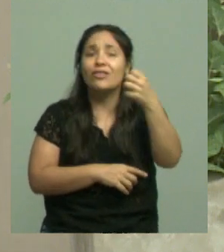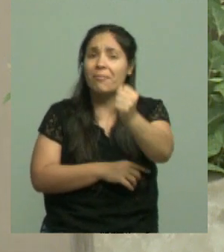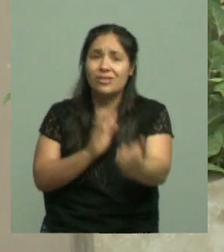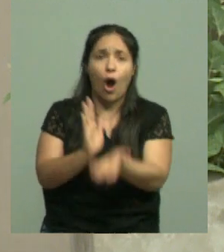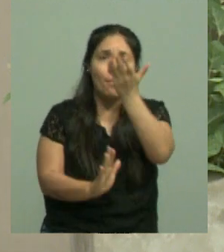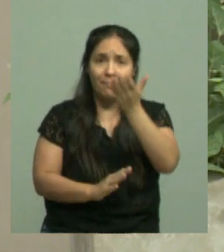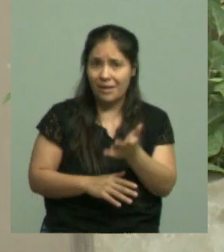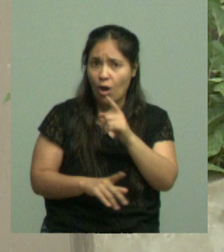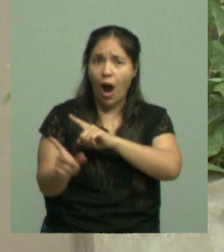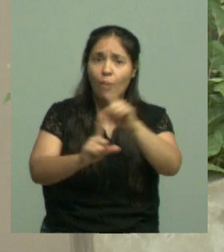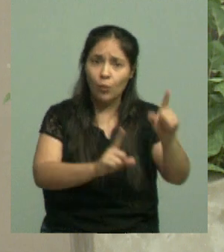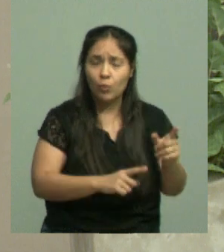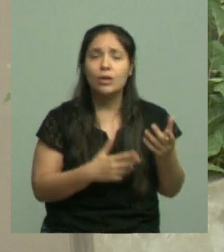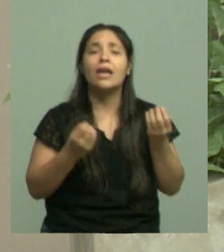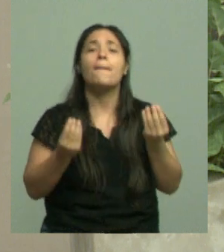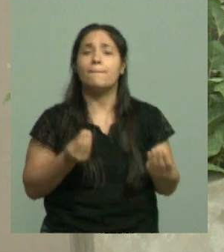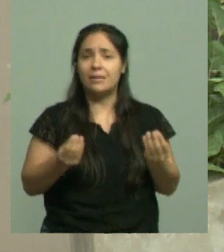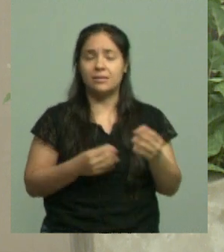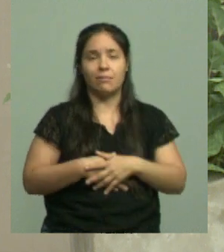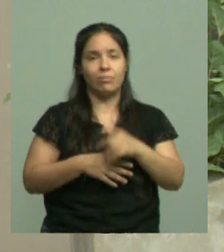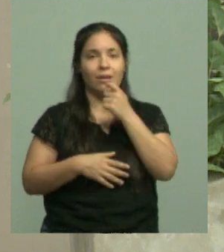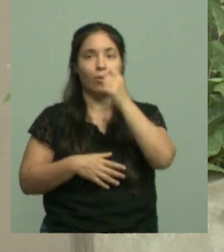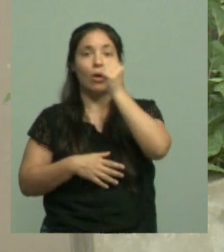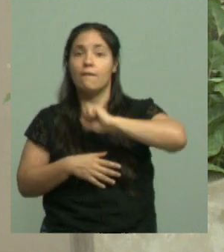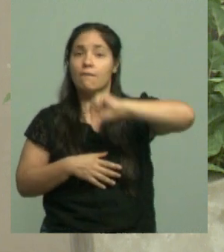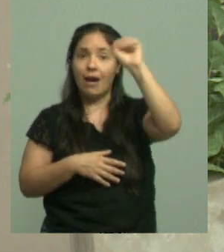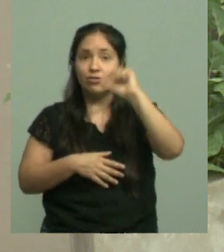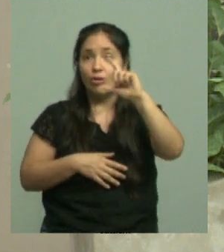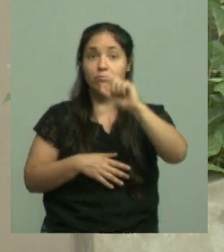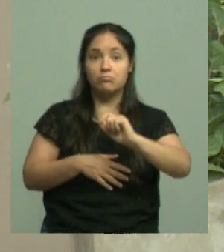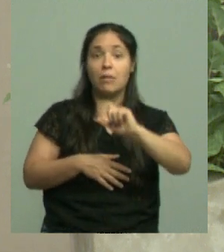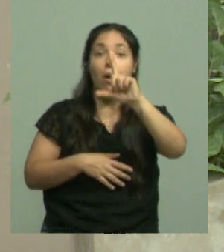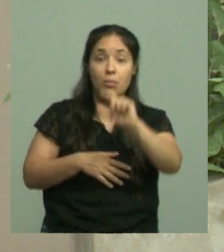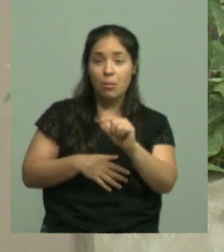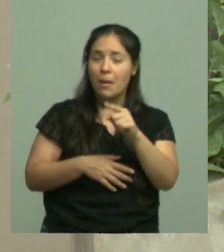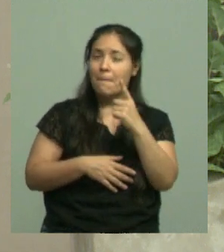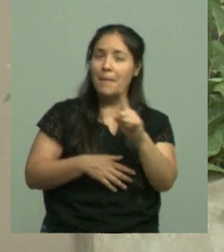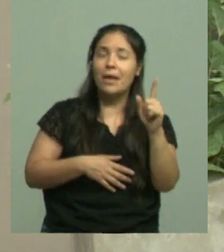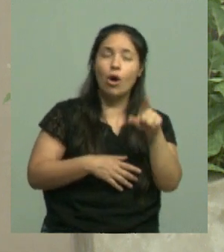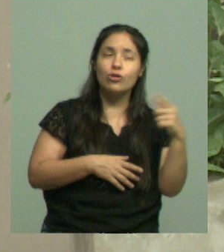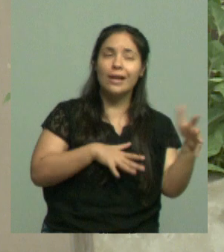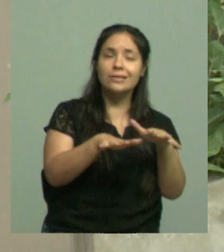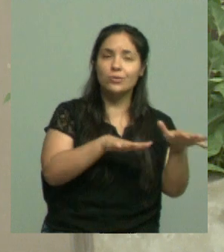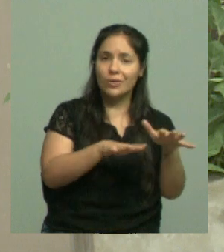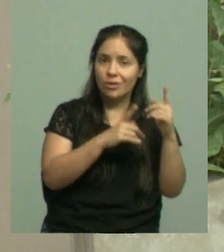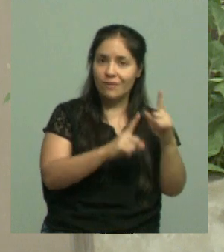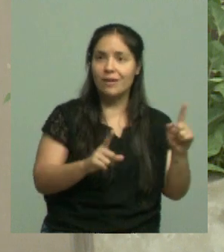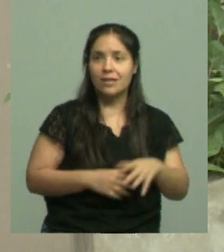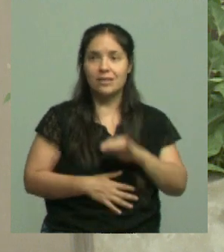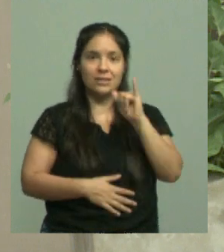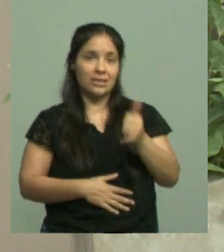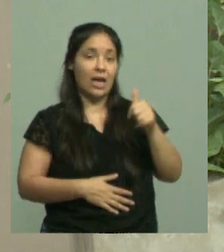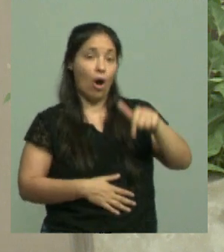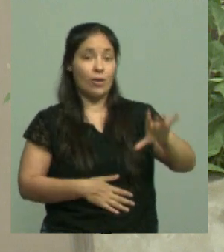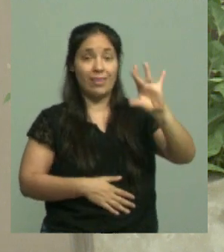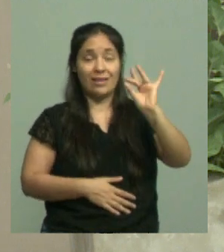Porque a veces da esa sensación de que, bueno, hablamos bien de la inflación, pero eso no lo ven. Y ni hablar que estamos transitando el mes de diciembre